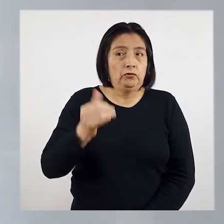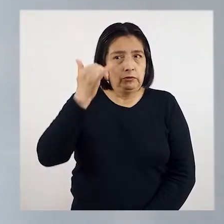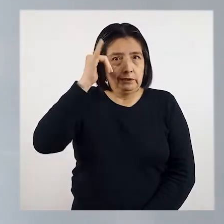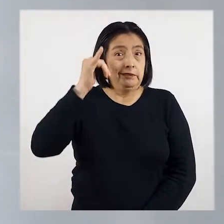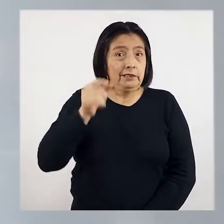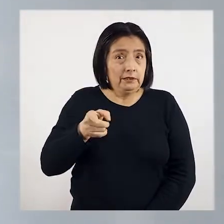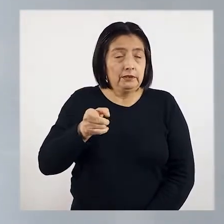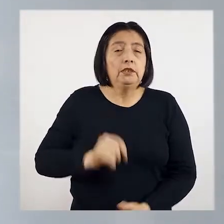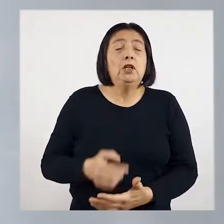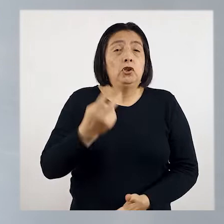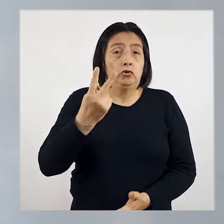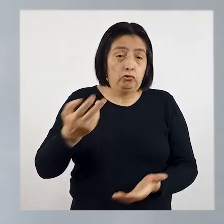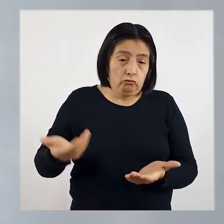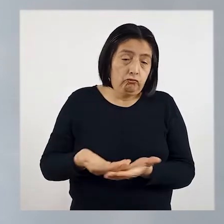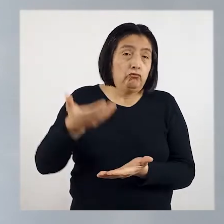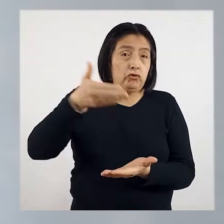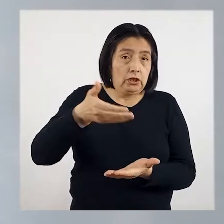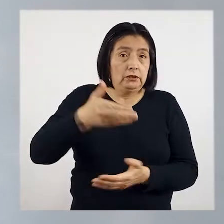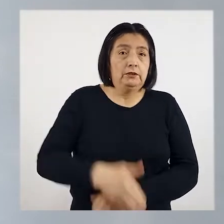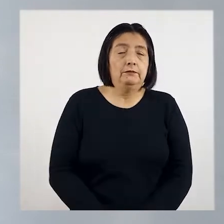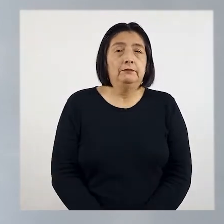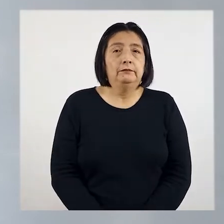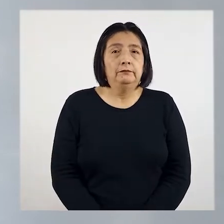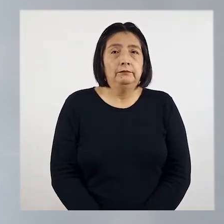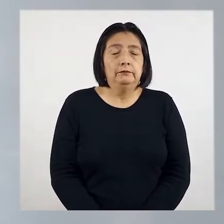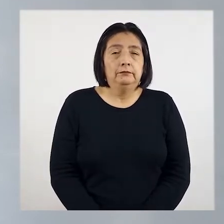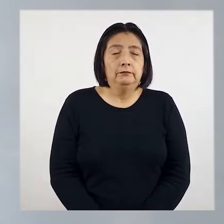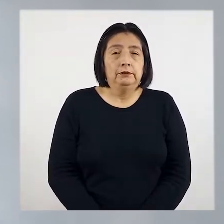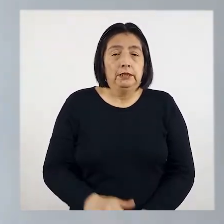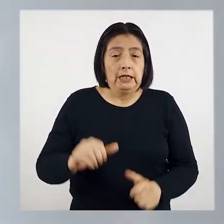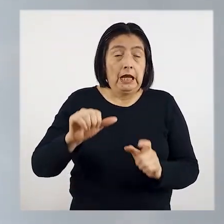Vaso de res, 2 cucharadas colmadas.